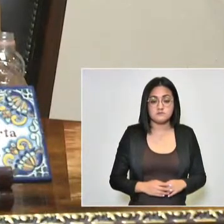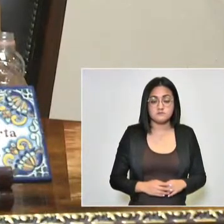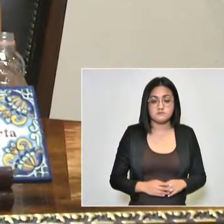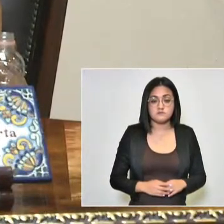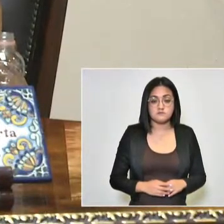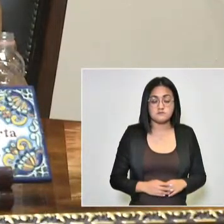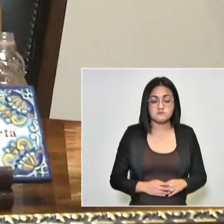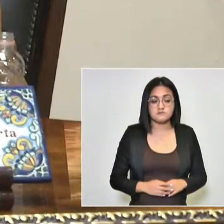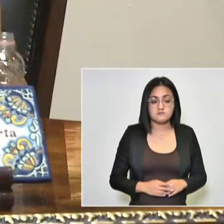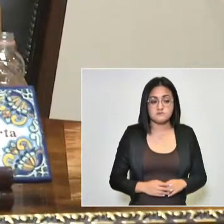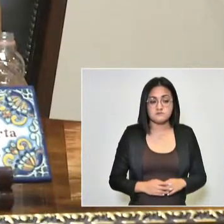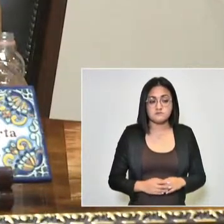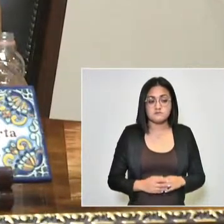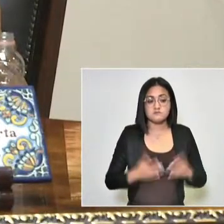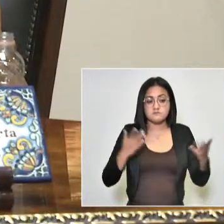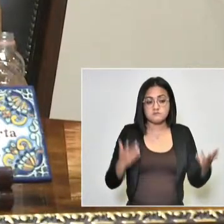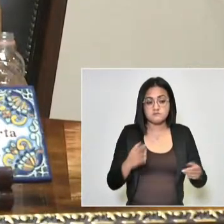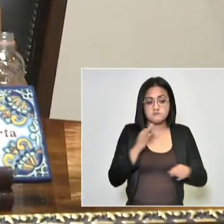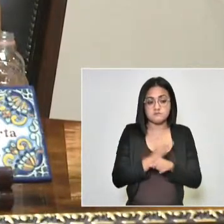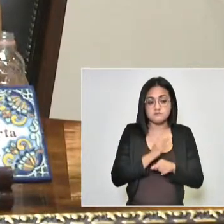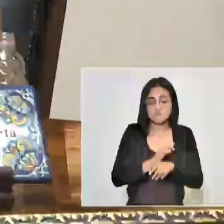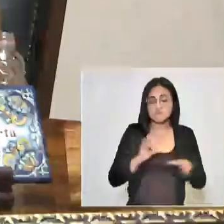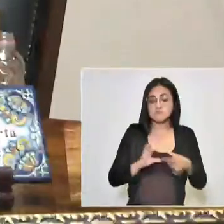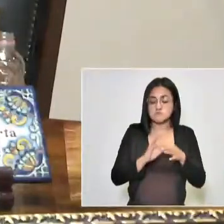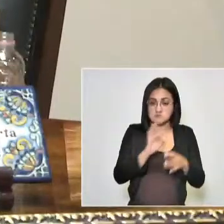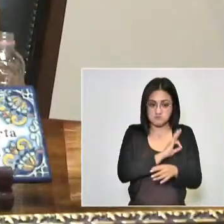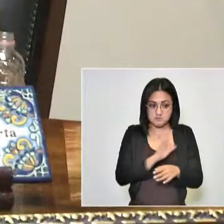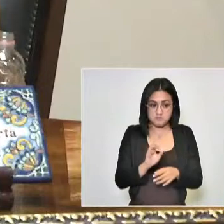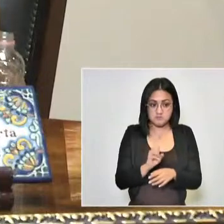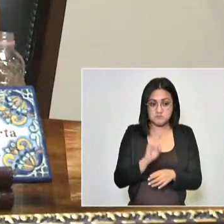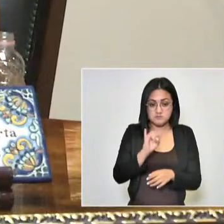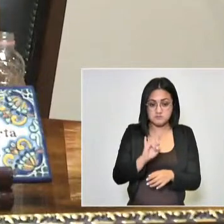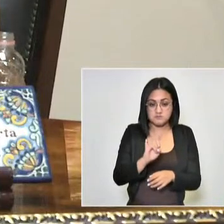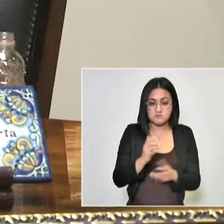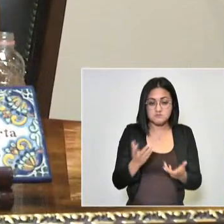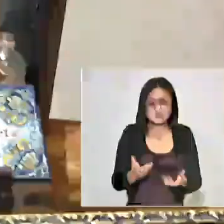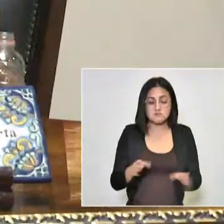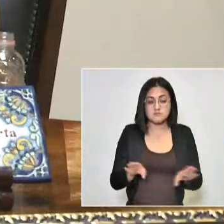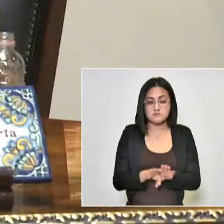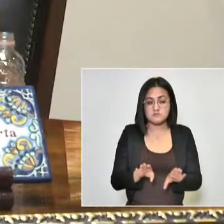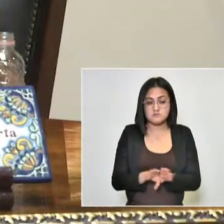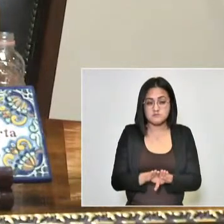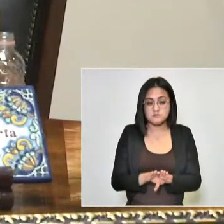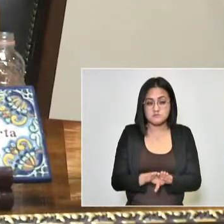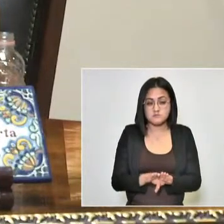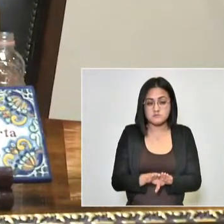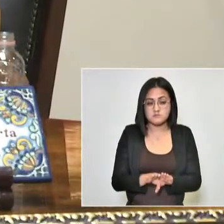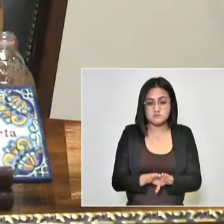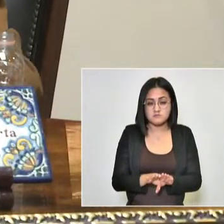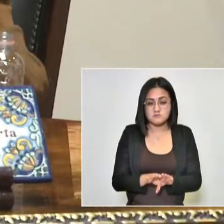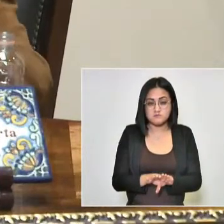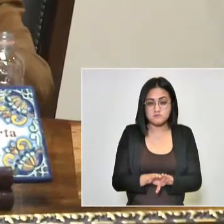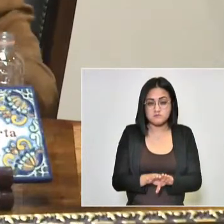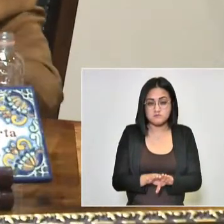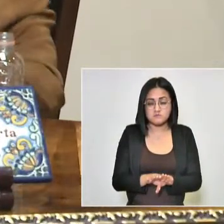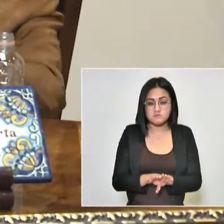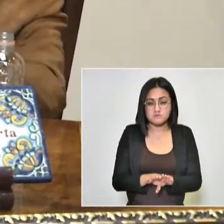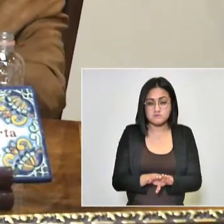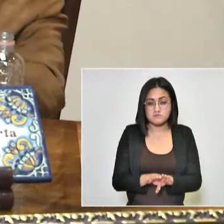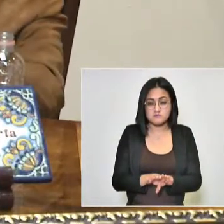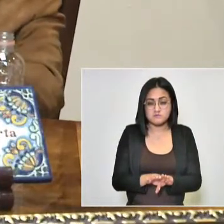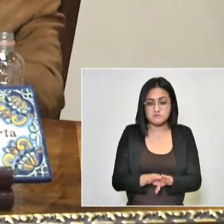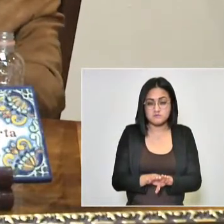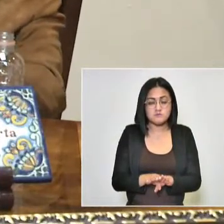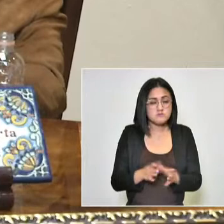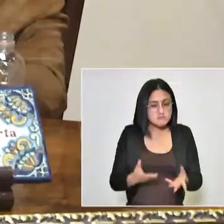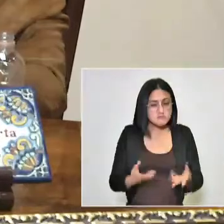Porque si no, estaríamos generando ya una condición bajo la cual quieren encubrirse muchas gentes. A ver,